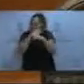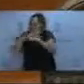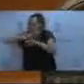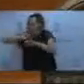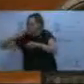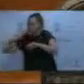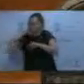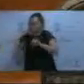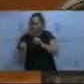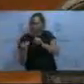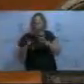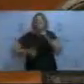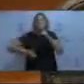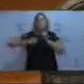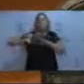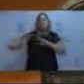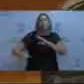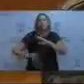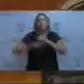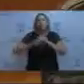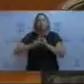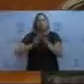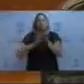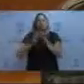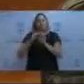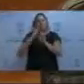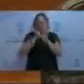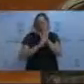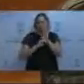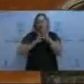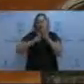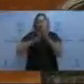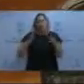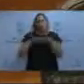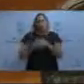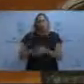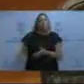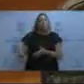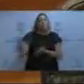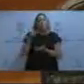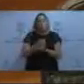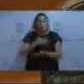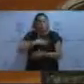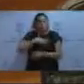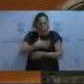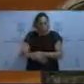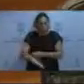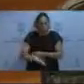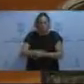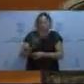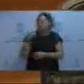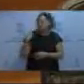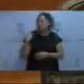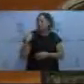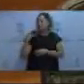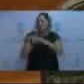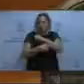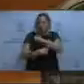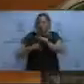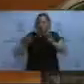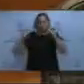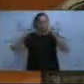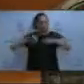implementación de las medidas para llevar a cabo esa reestructuración. Adicionalmente, como sabe, el pasado mes de agosto se ha acordado el